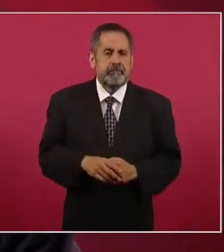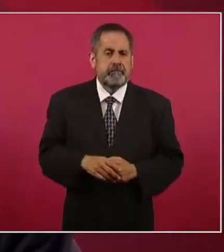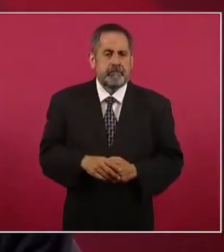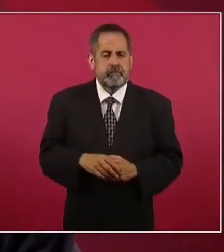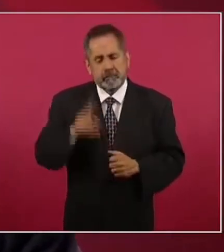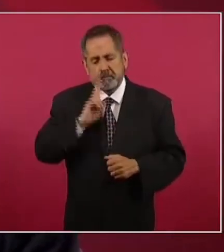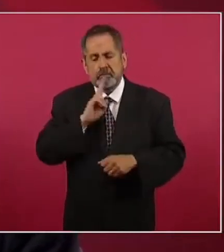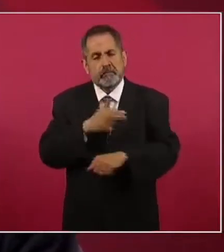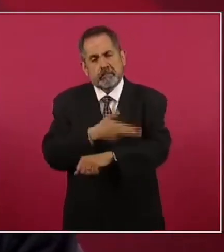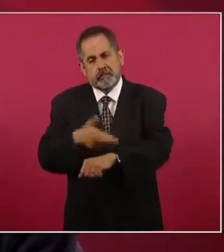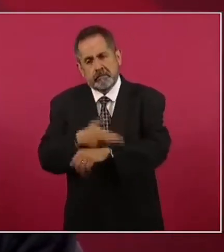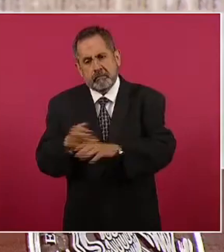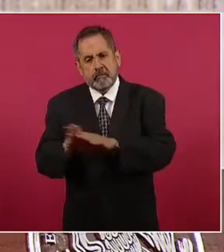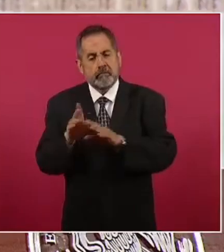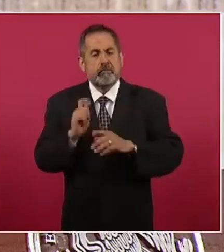Estamos viendo,